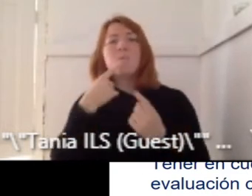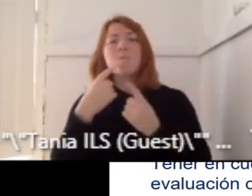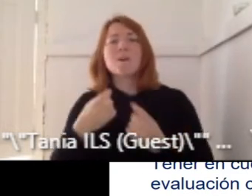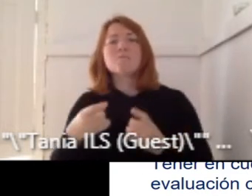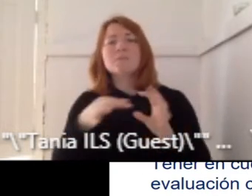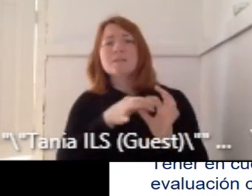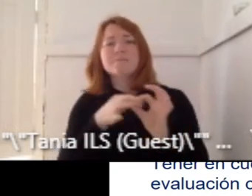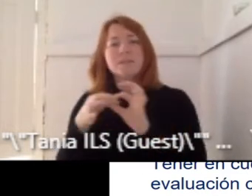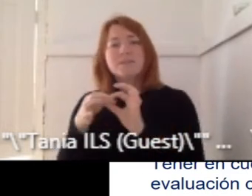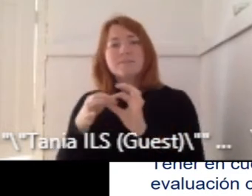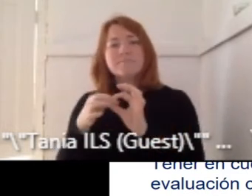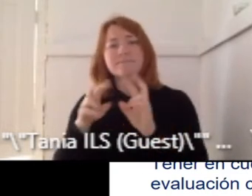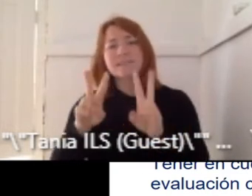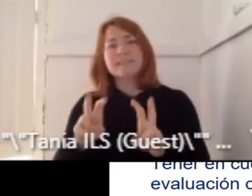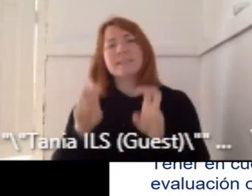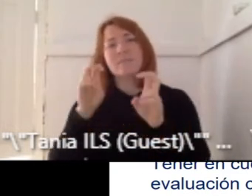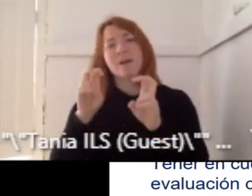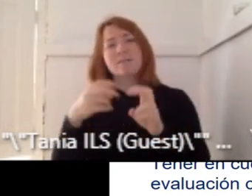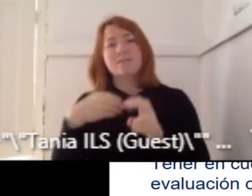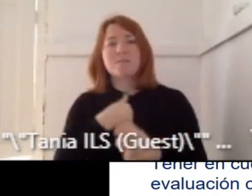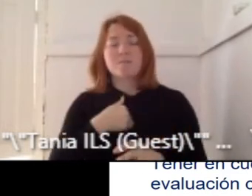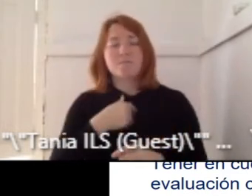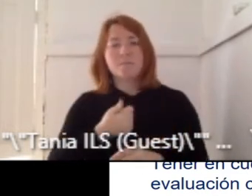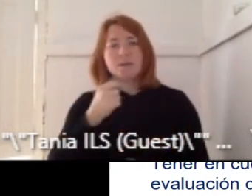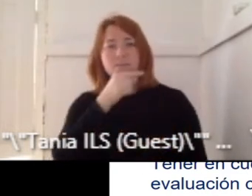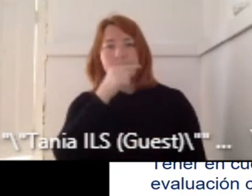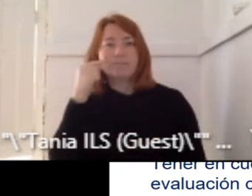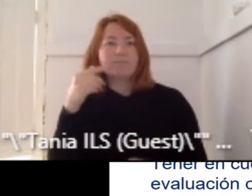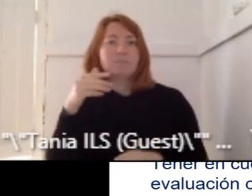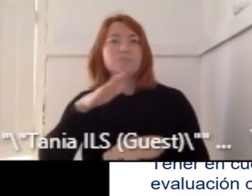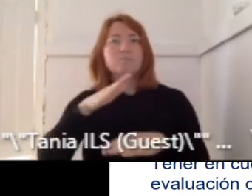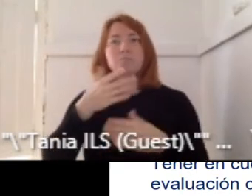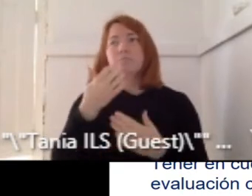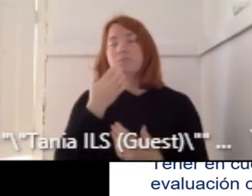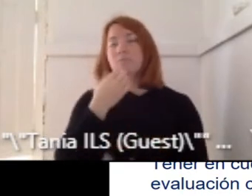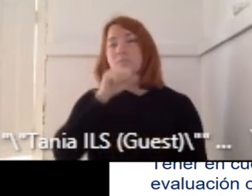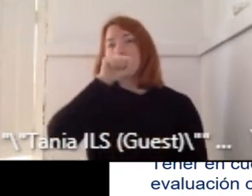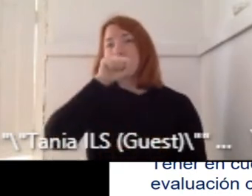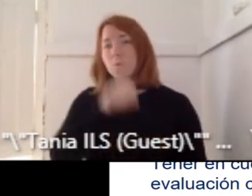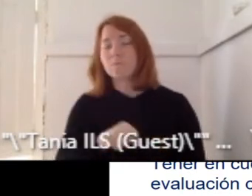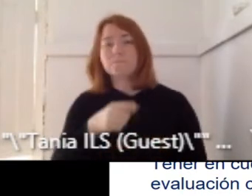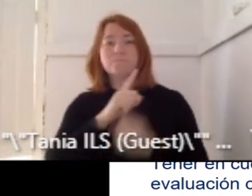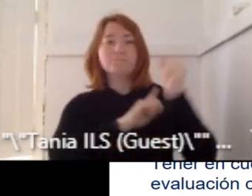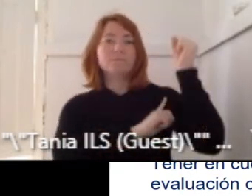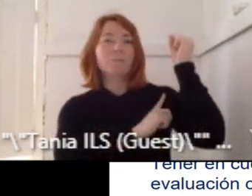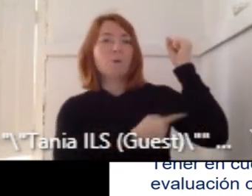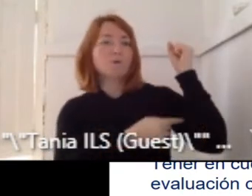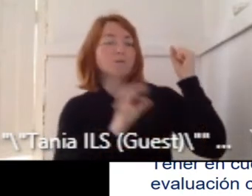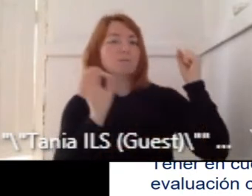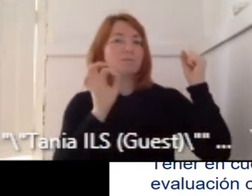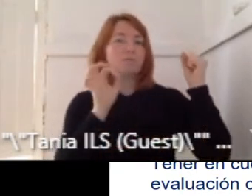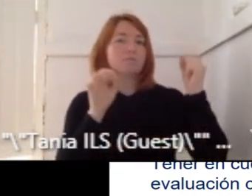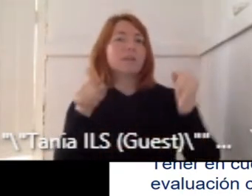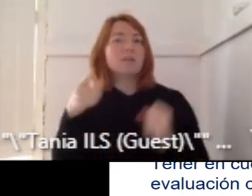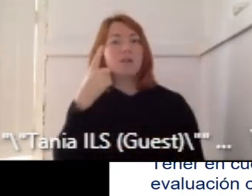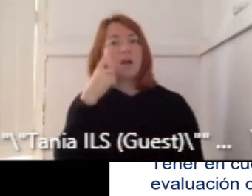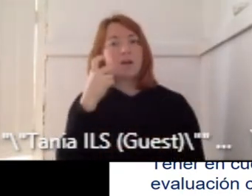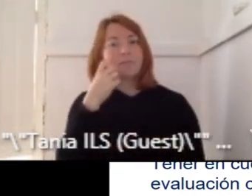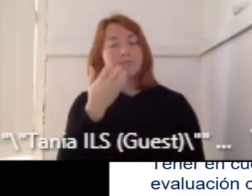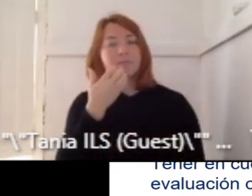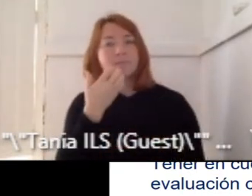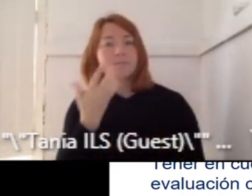estereotípicamente masculinos, en el que los chicos, pues por sus aficiones, deportes, están más acostumbrados, como pueden ser